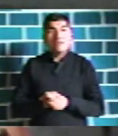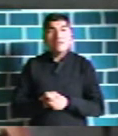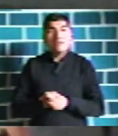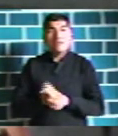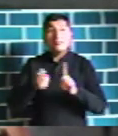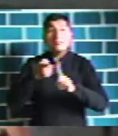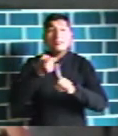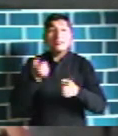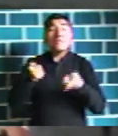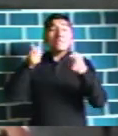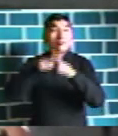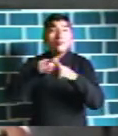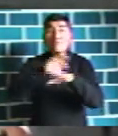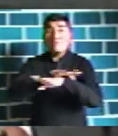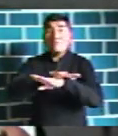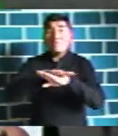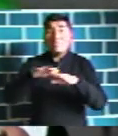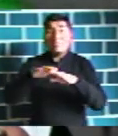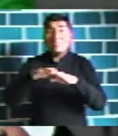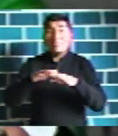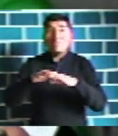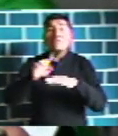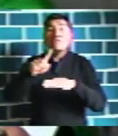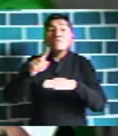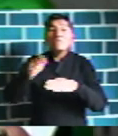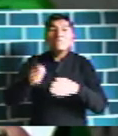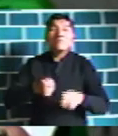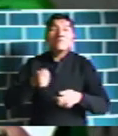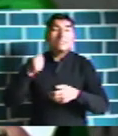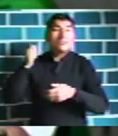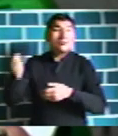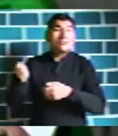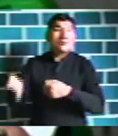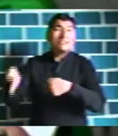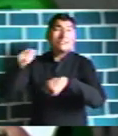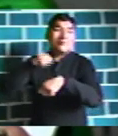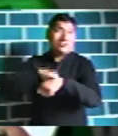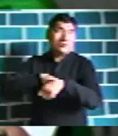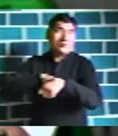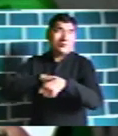desde cuando que no ha habido de evaluación en su aporte a su iglesia